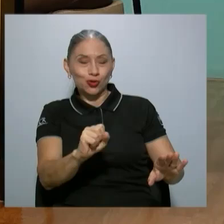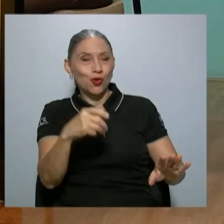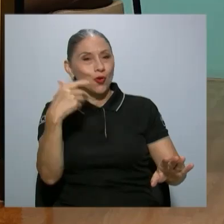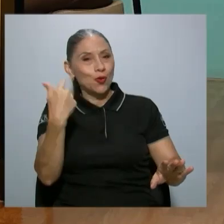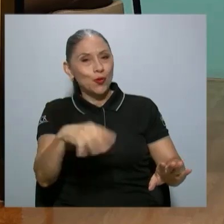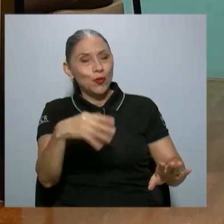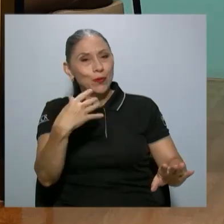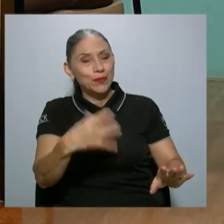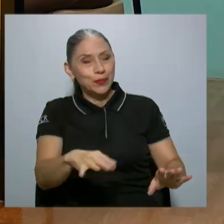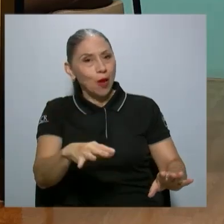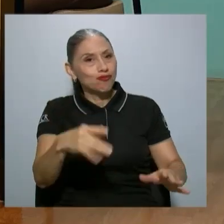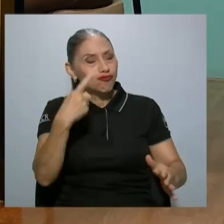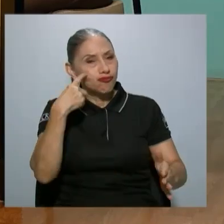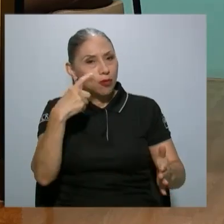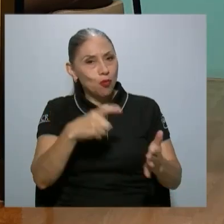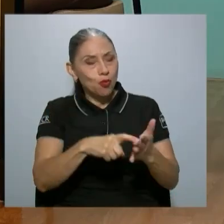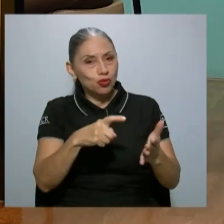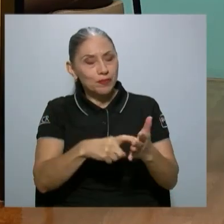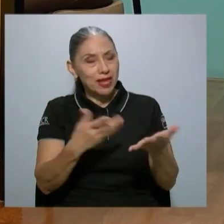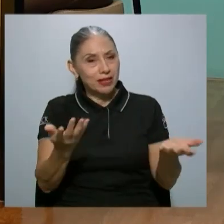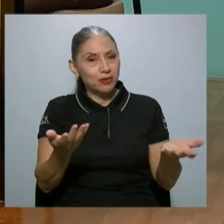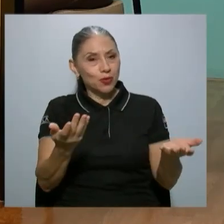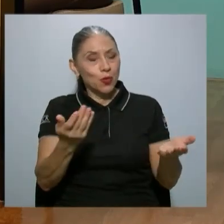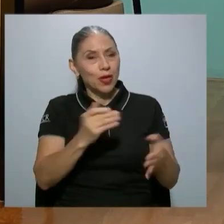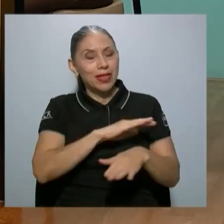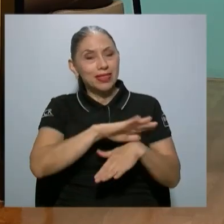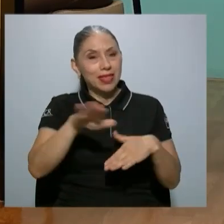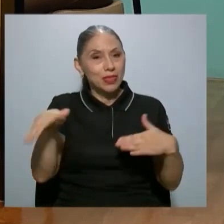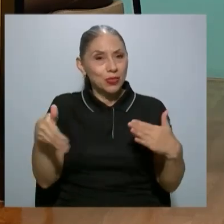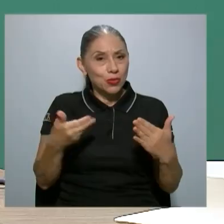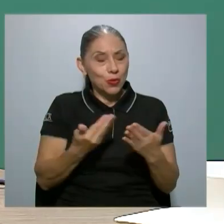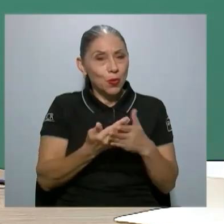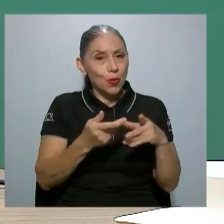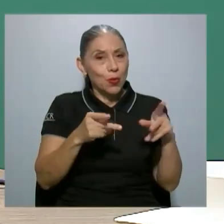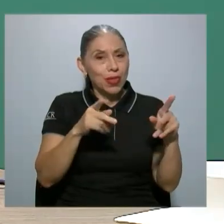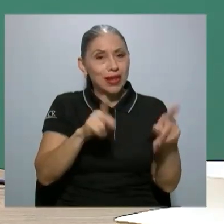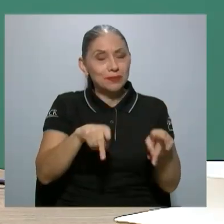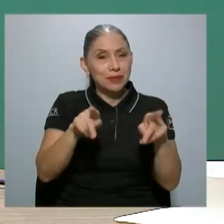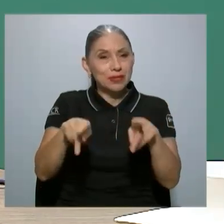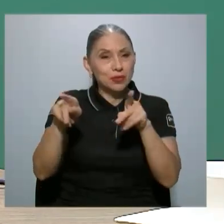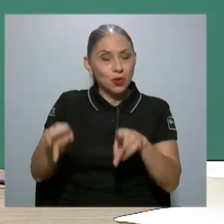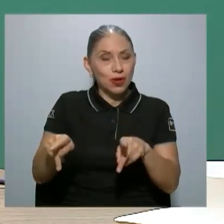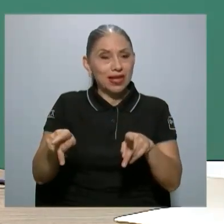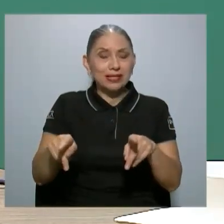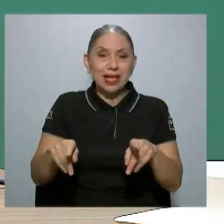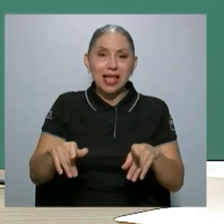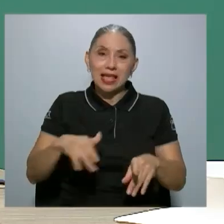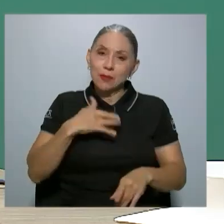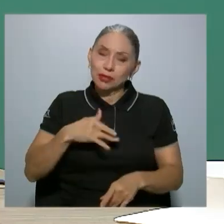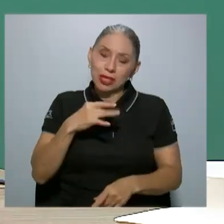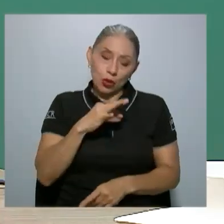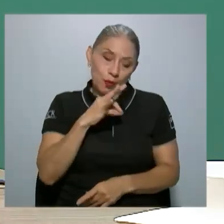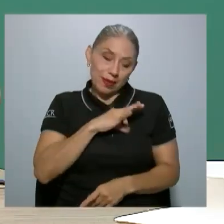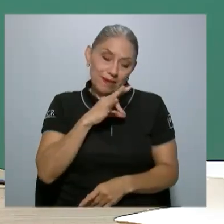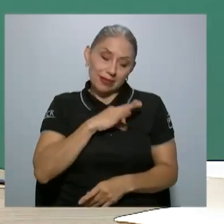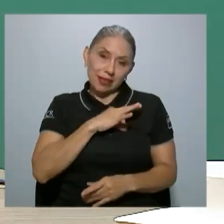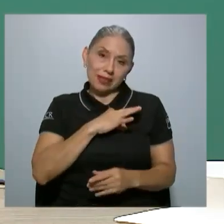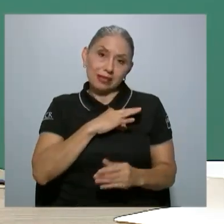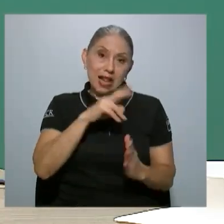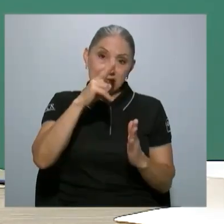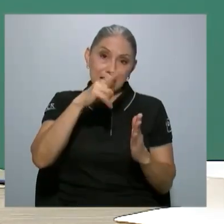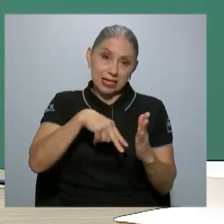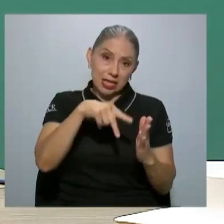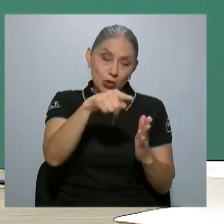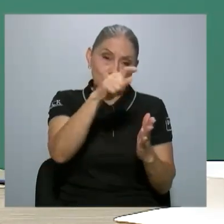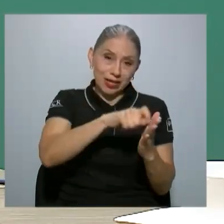todo el reconocimiento de todos los que nos hemos beneficiado leyéndolo y aprendiendo de